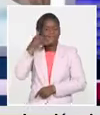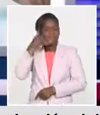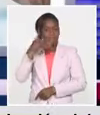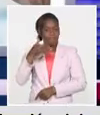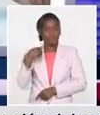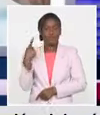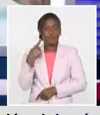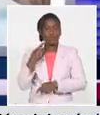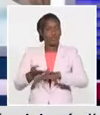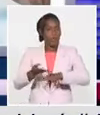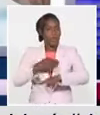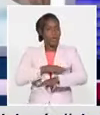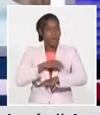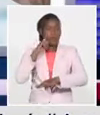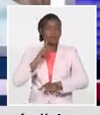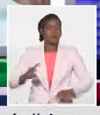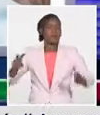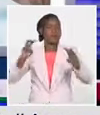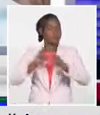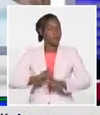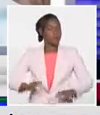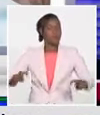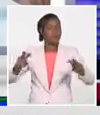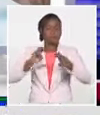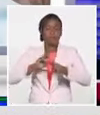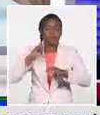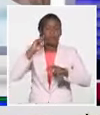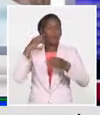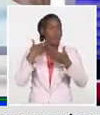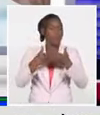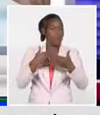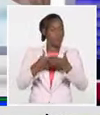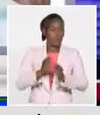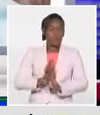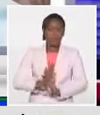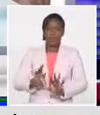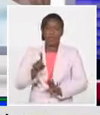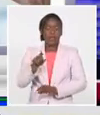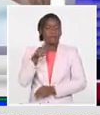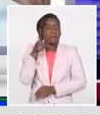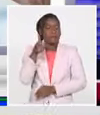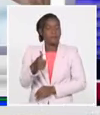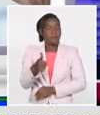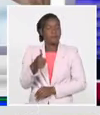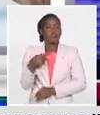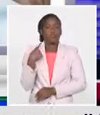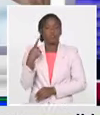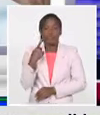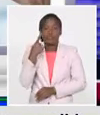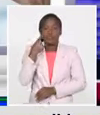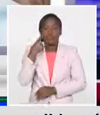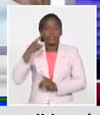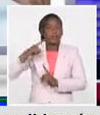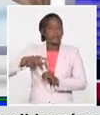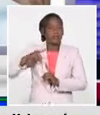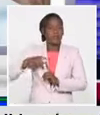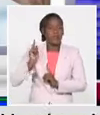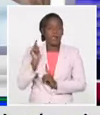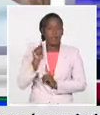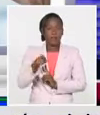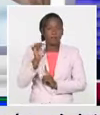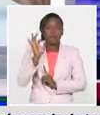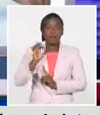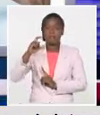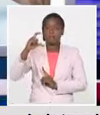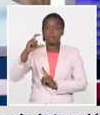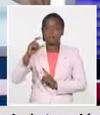se han hecho durante los estudios clínicos fase 1 y fase 2, y hasta este momento se ha demostrado la seguridad